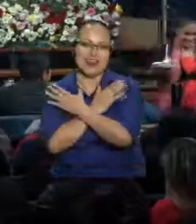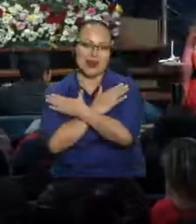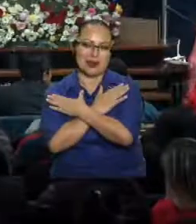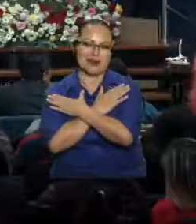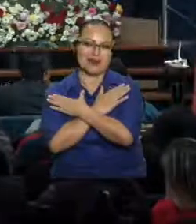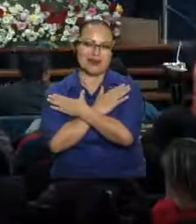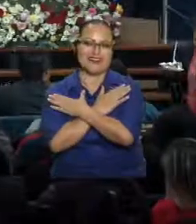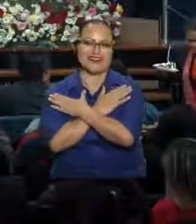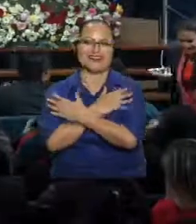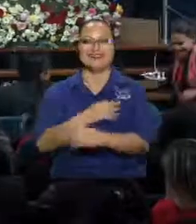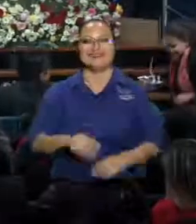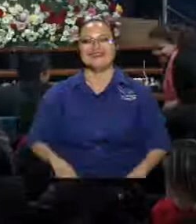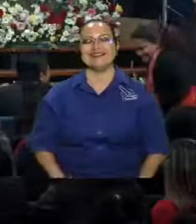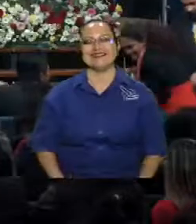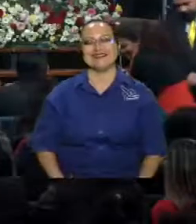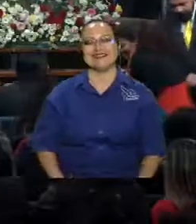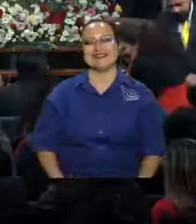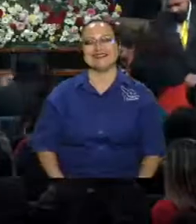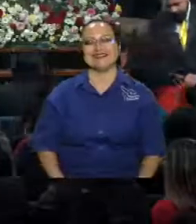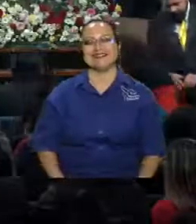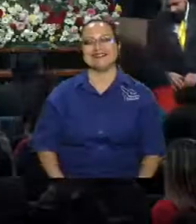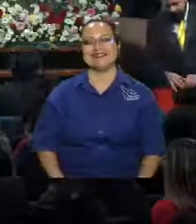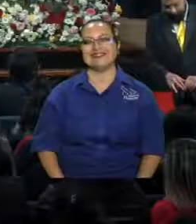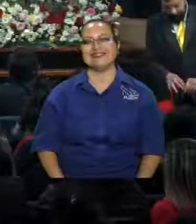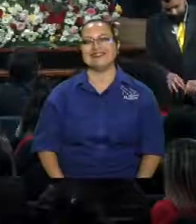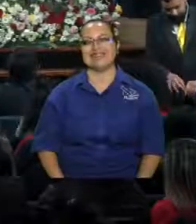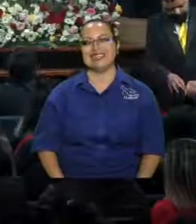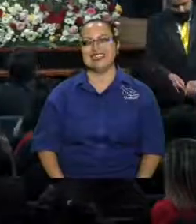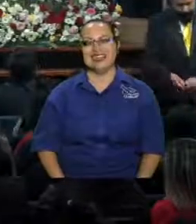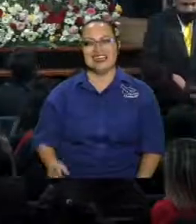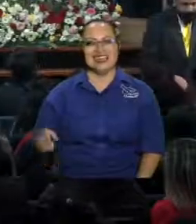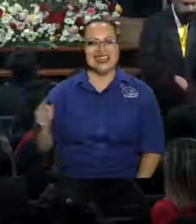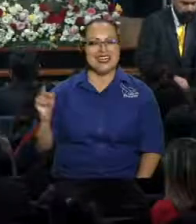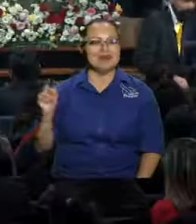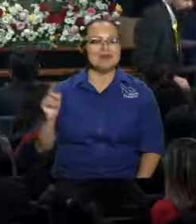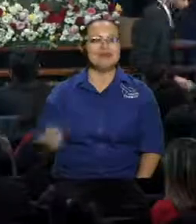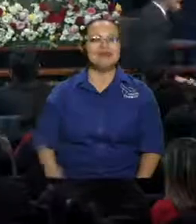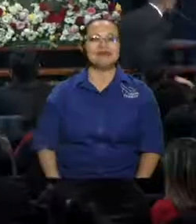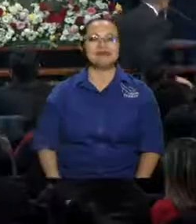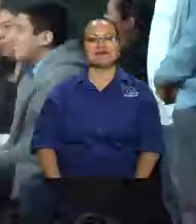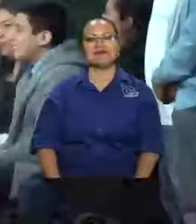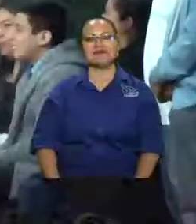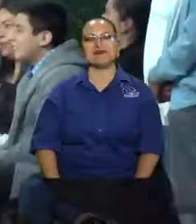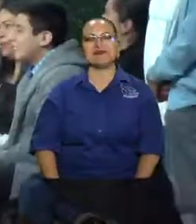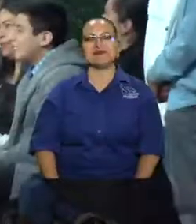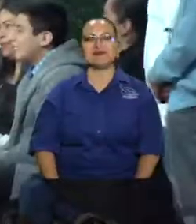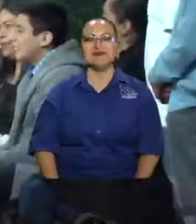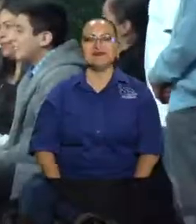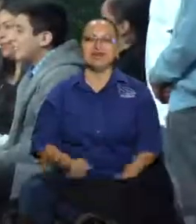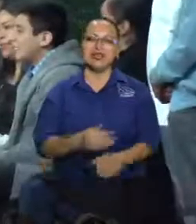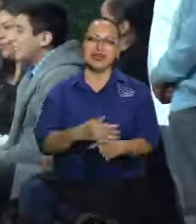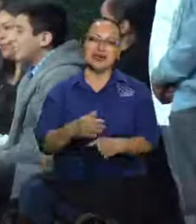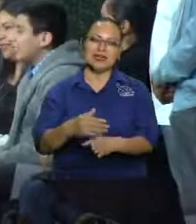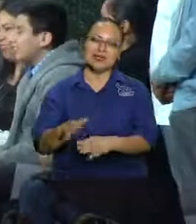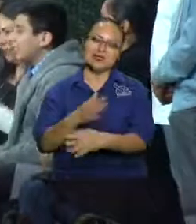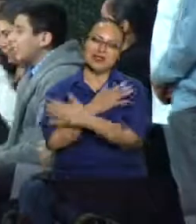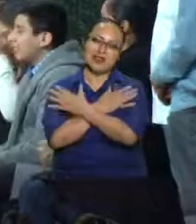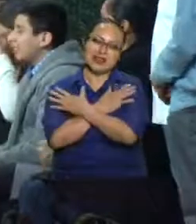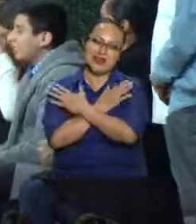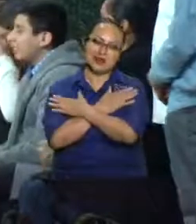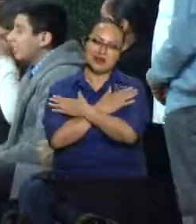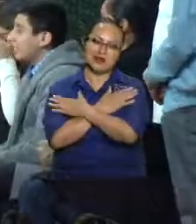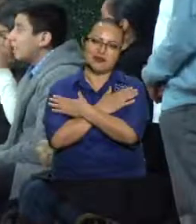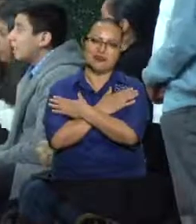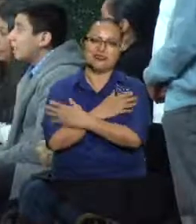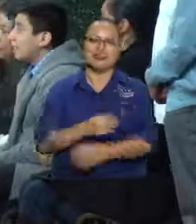nos quedemos sin nada. Ahorita vamos, a usted les tocó el peor papel, mucha, pero no importa, ¿eh? Dale